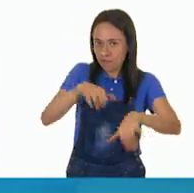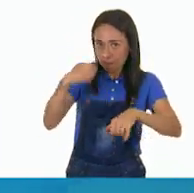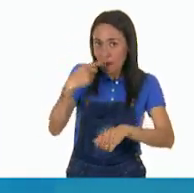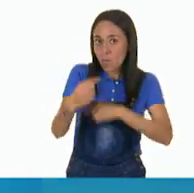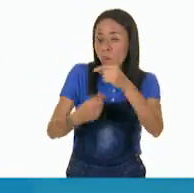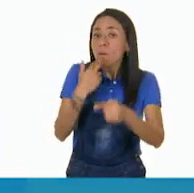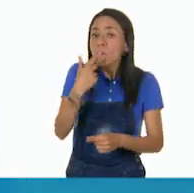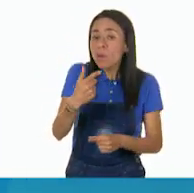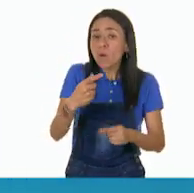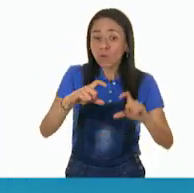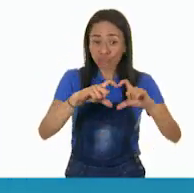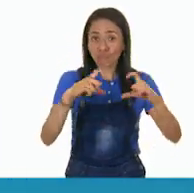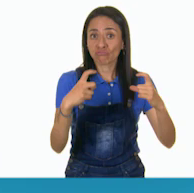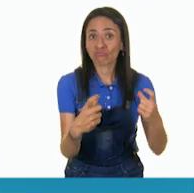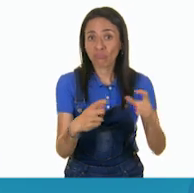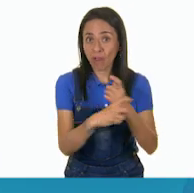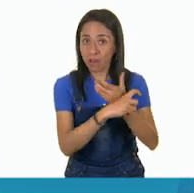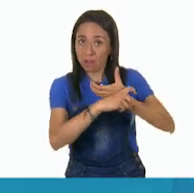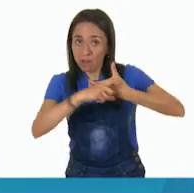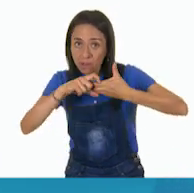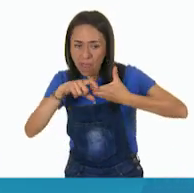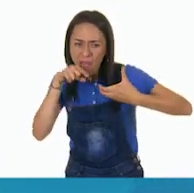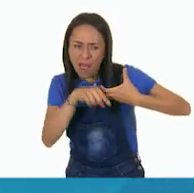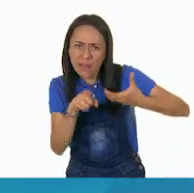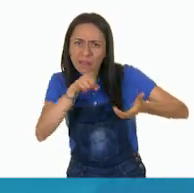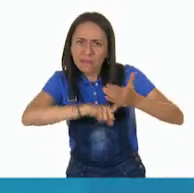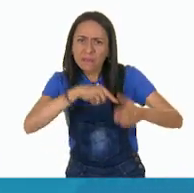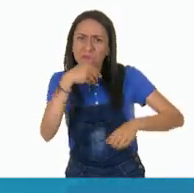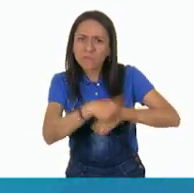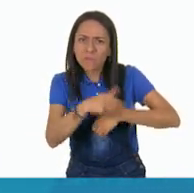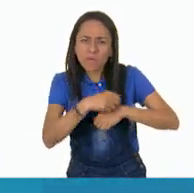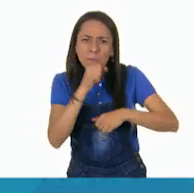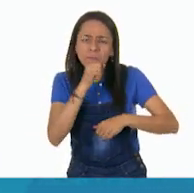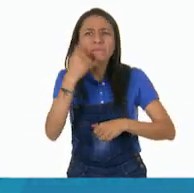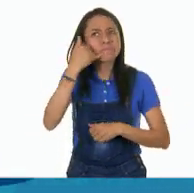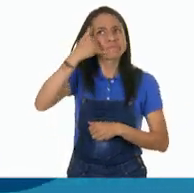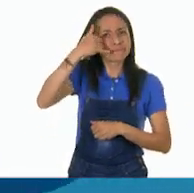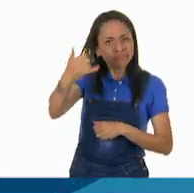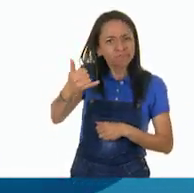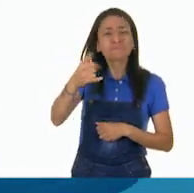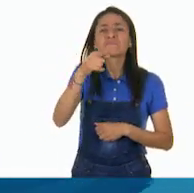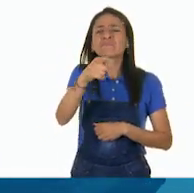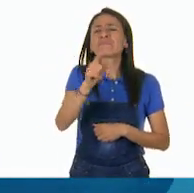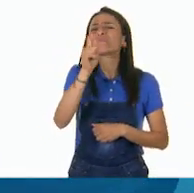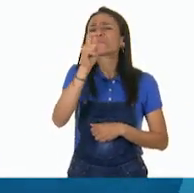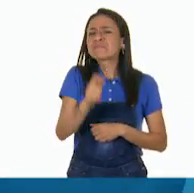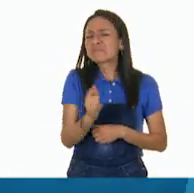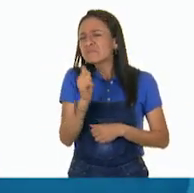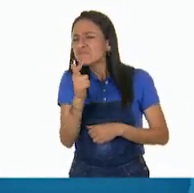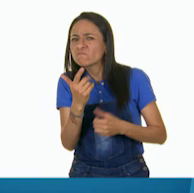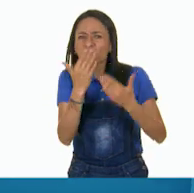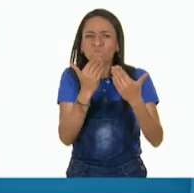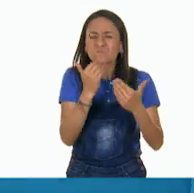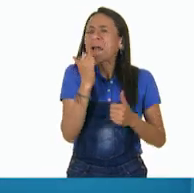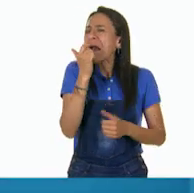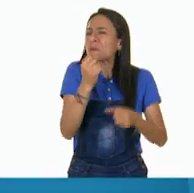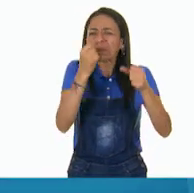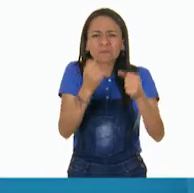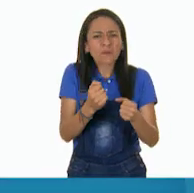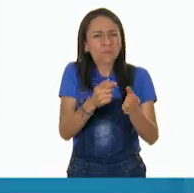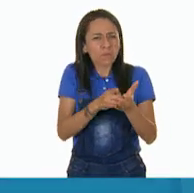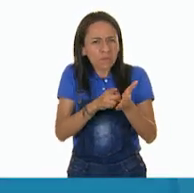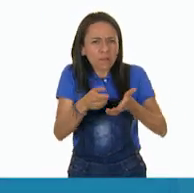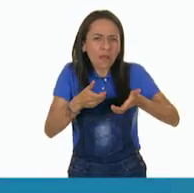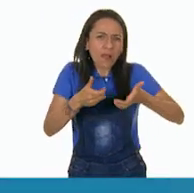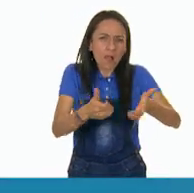y si no tienen como en este caso y te interesa mucho dar tu opinión siempre encontrarás al menos una dirección para que puedas enviarles una carta